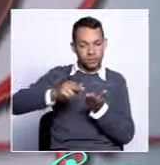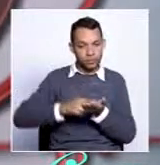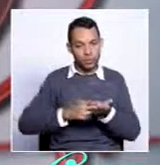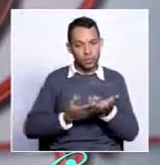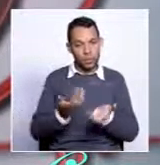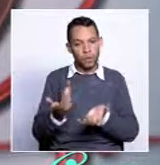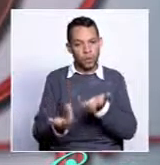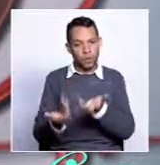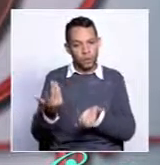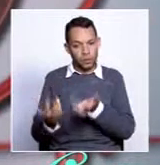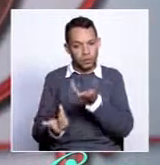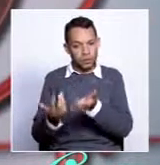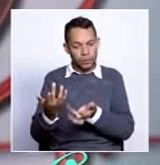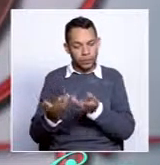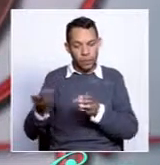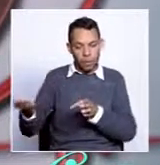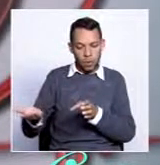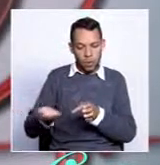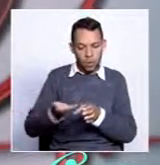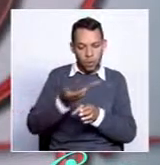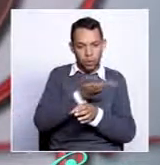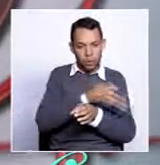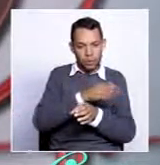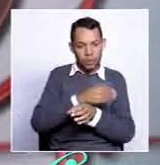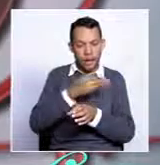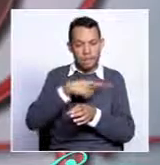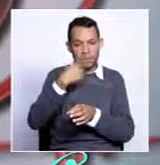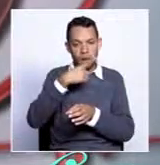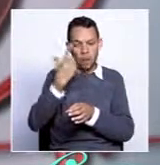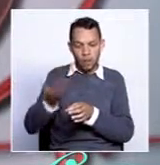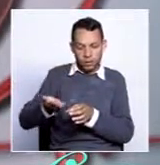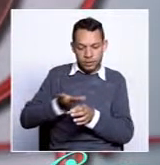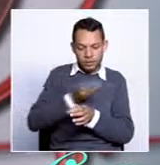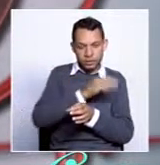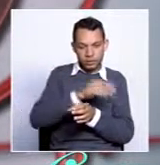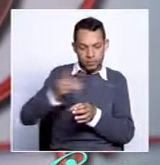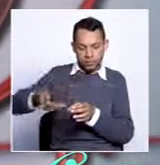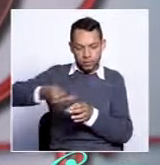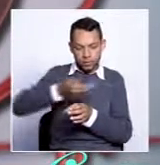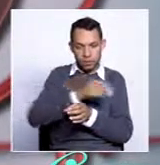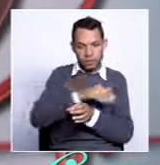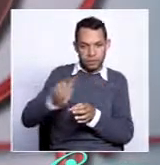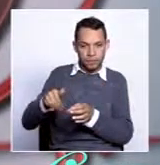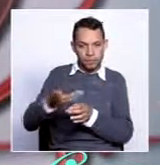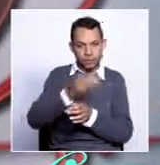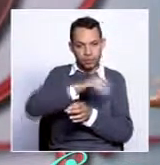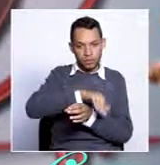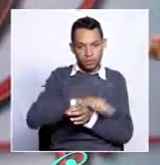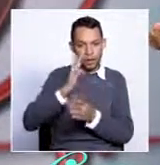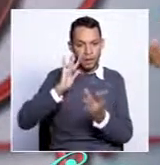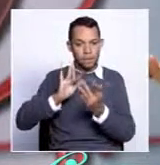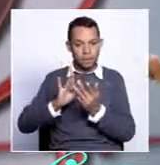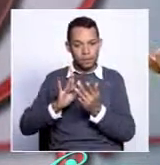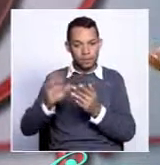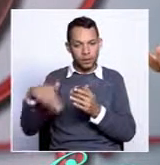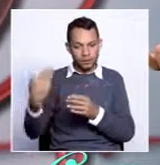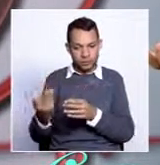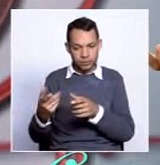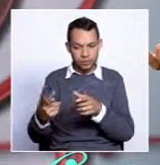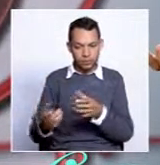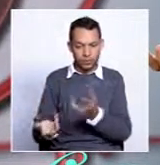retira toda esa capa blanquecina que tiene que es como un caucho que esas son las grasas malas luego ya media fríe citó se deposita en un